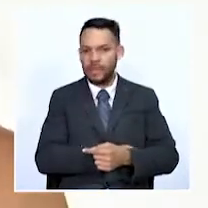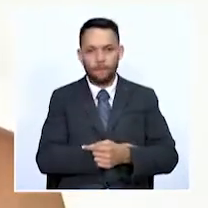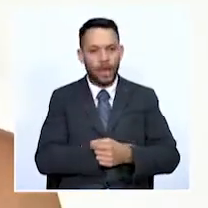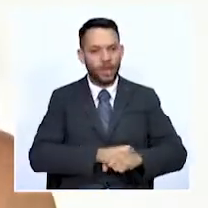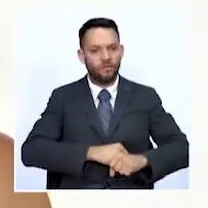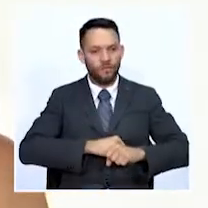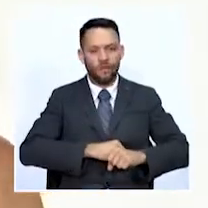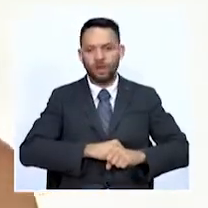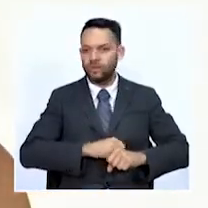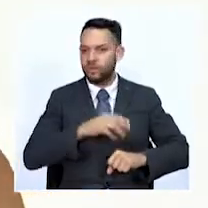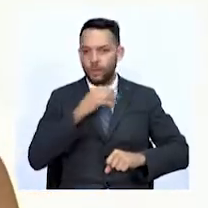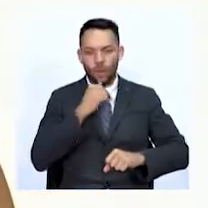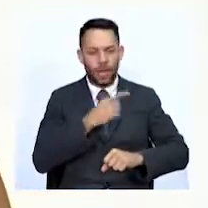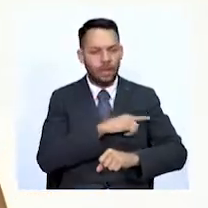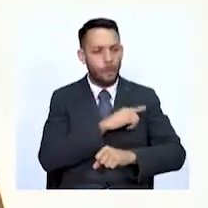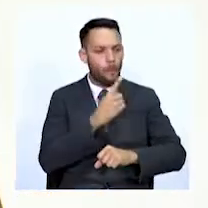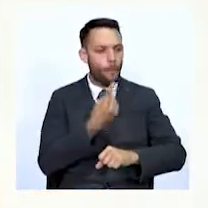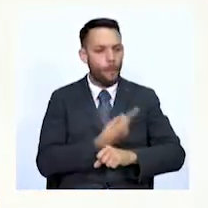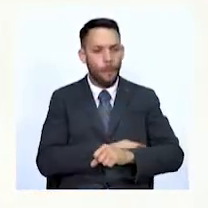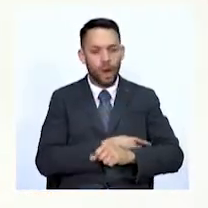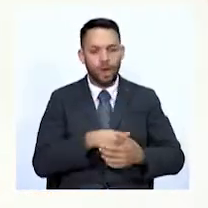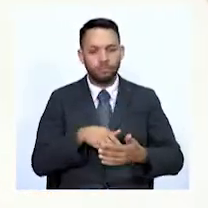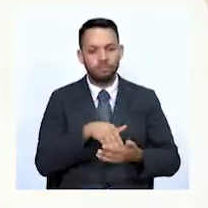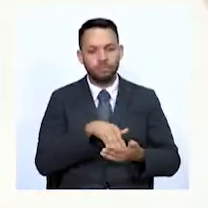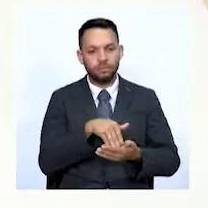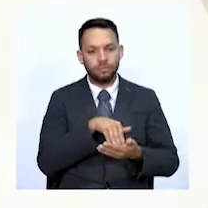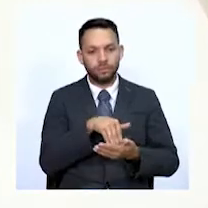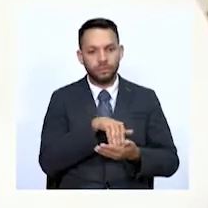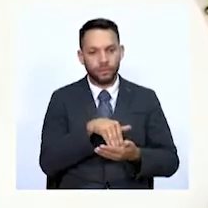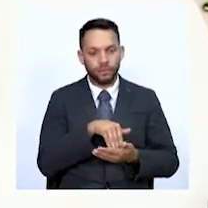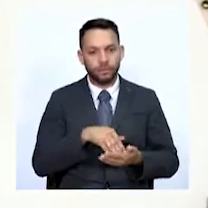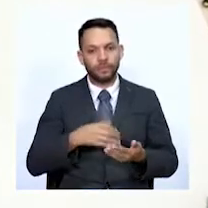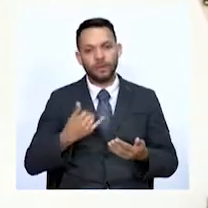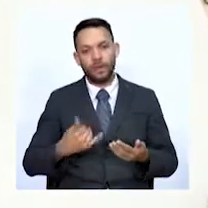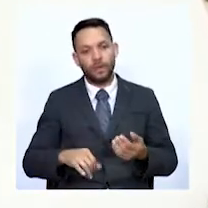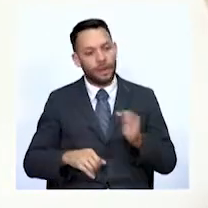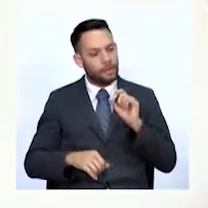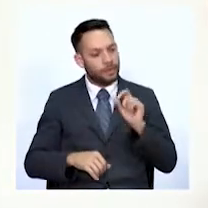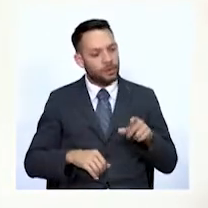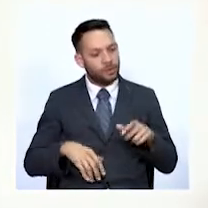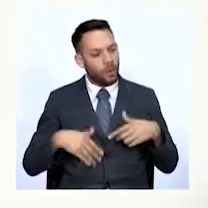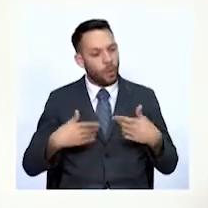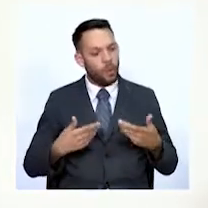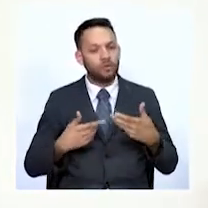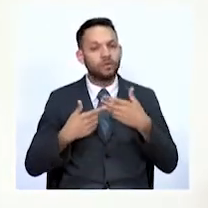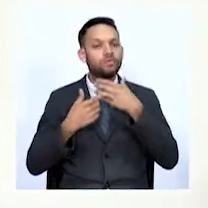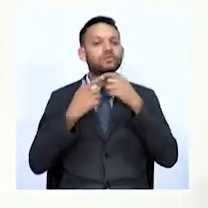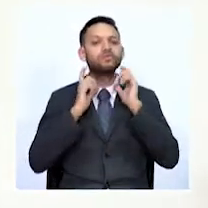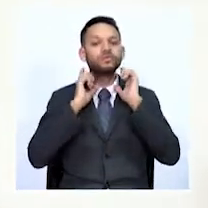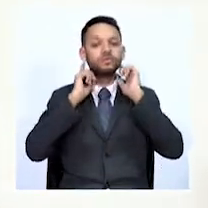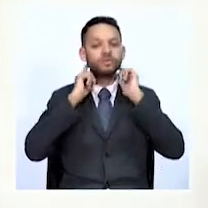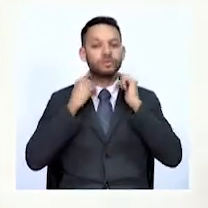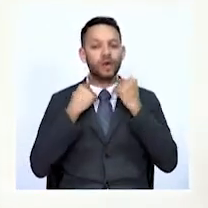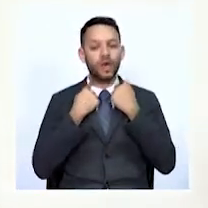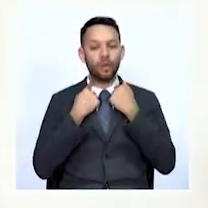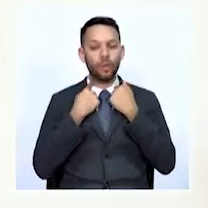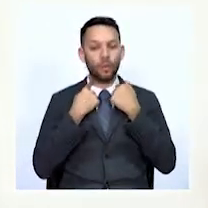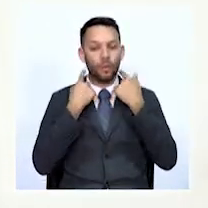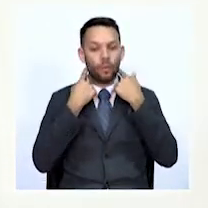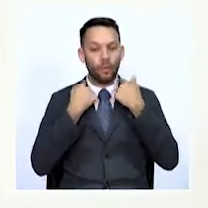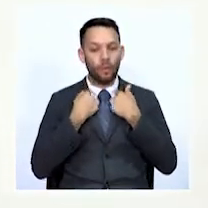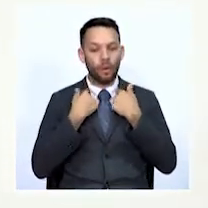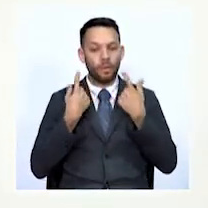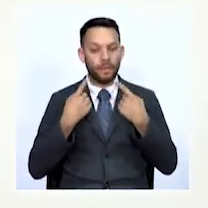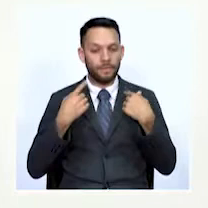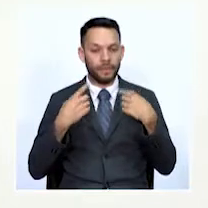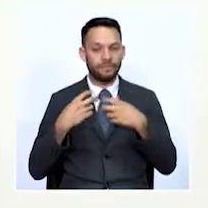qué es lo importante? Y lo miramos acá. ¿Cómo está mi cuello? Porque es que no es solamente el hombro, ¿sí? Resulta que el